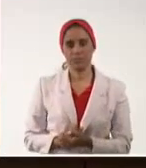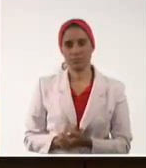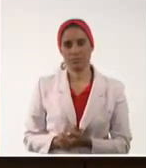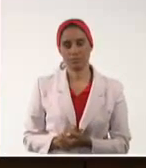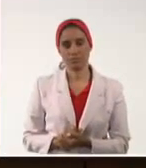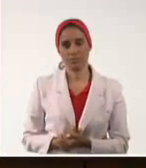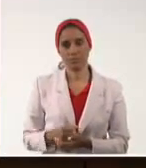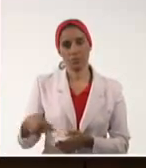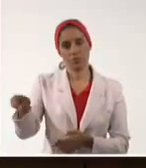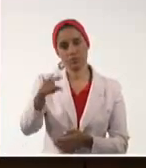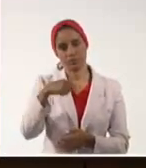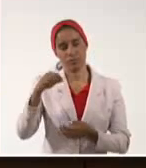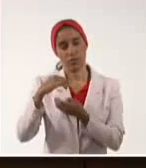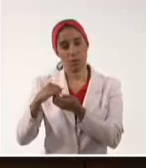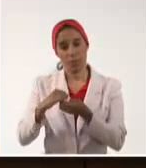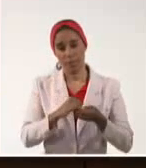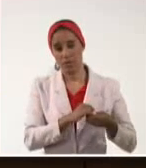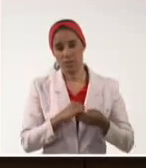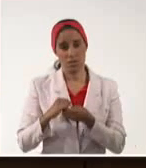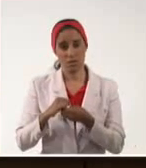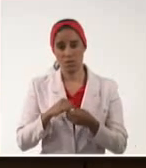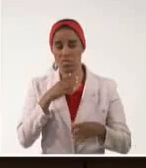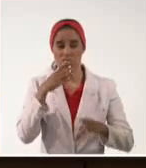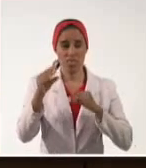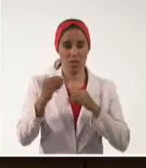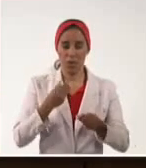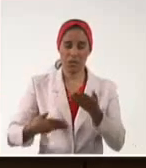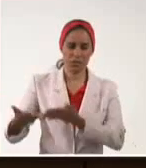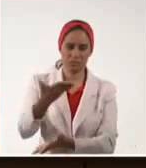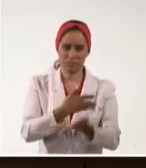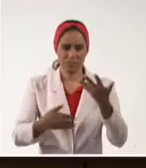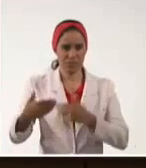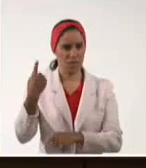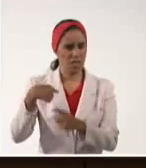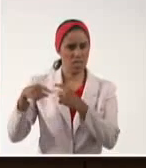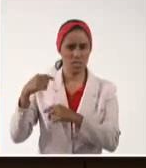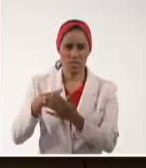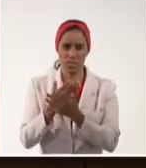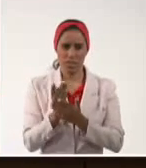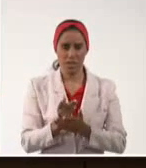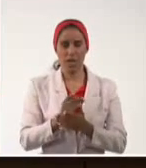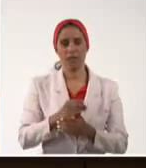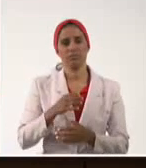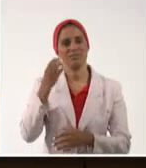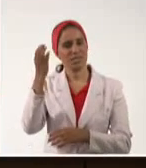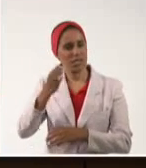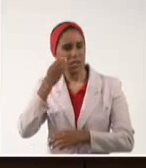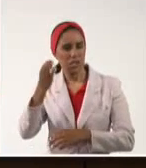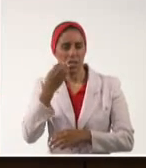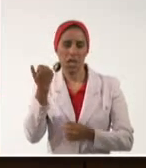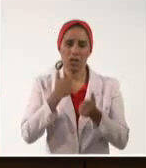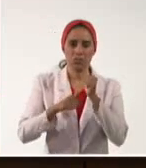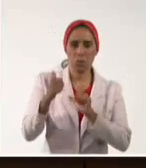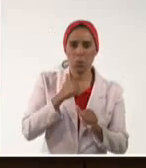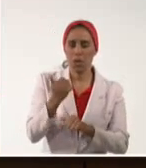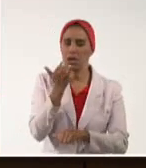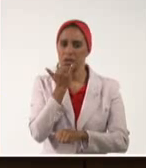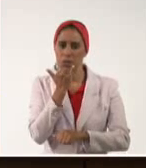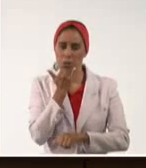Compatriotas, durante los debates de estos días se ha hablado crítica y autocríticamente de los errores